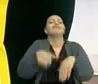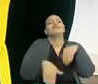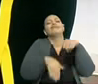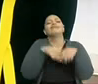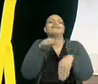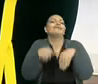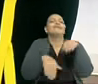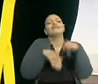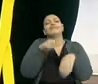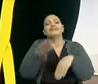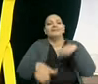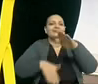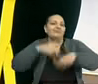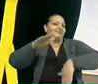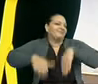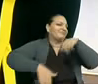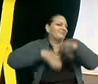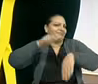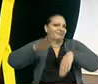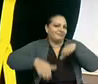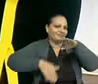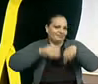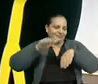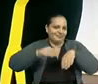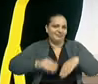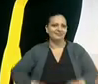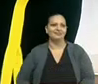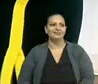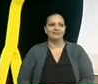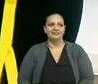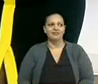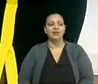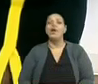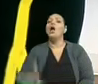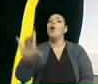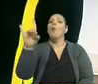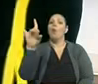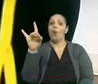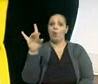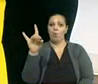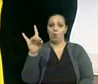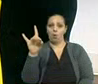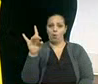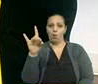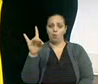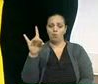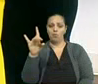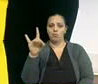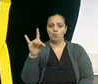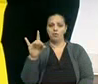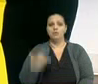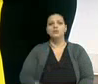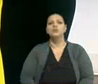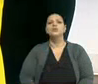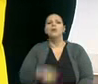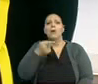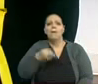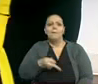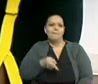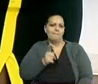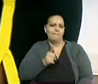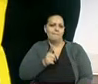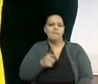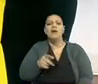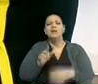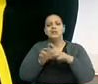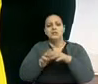estaba enganchado. Ya en su parte íntima se había quedado enganchado en su parte íntima. Y yo era muchacha, pues yo iba, quería